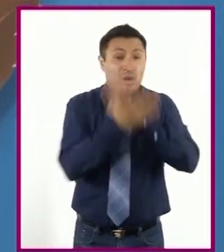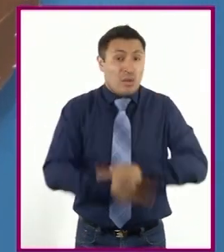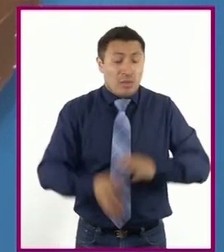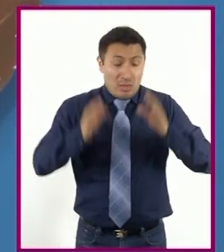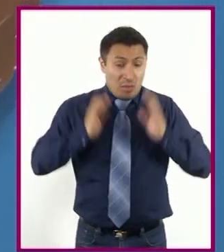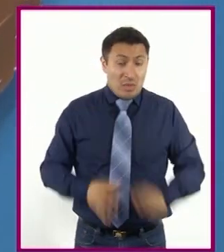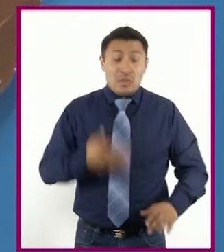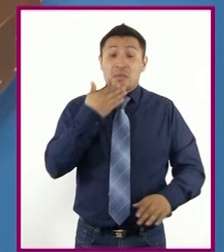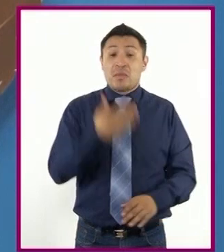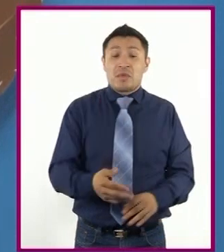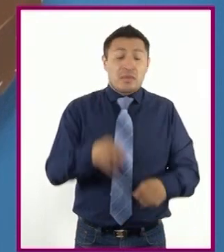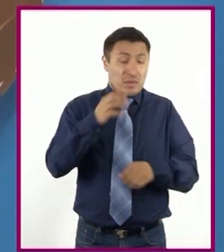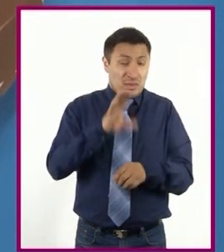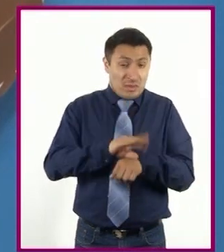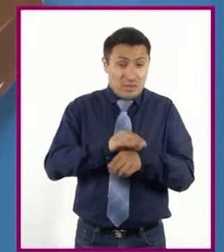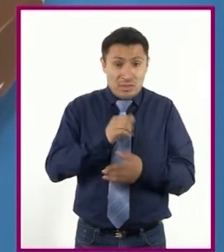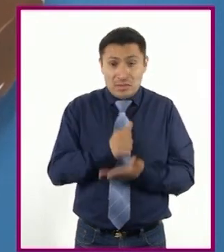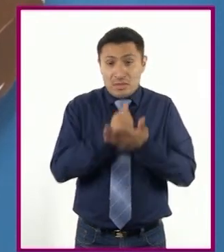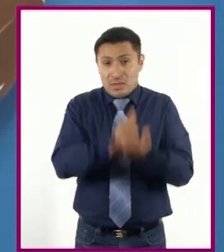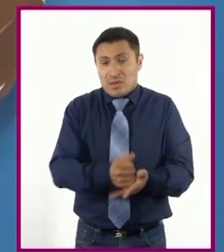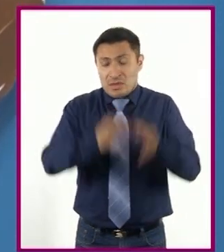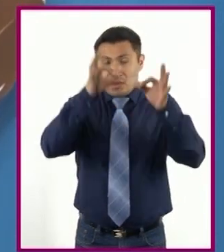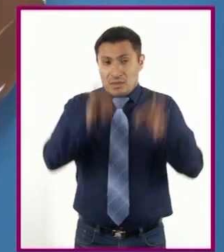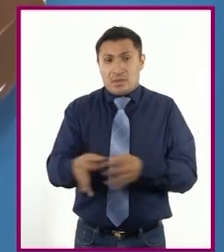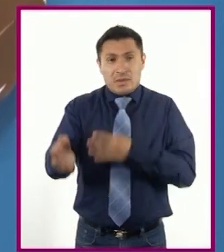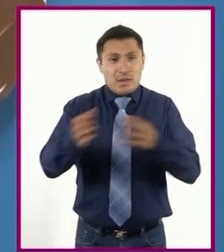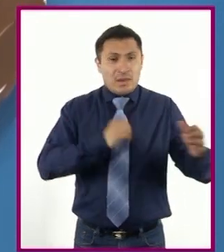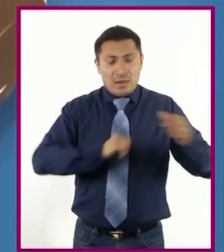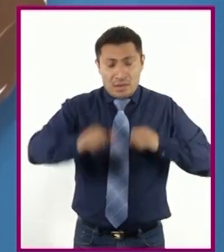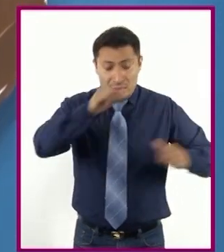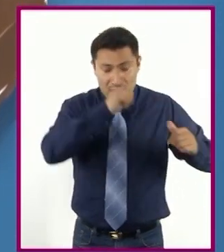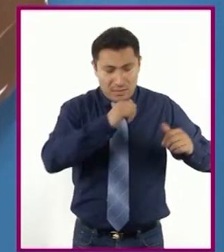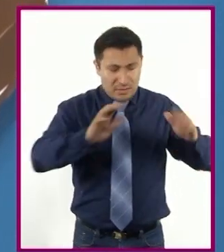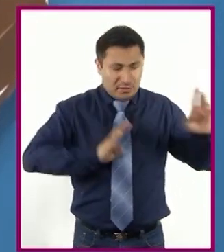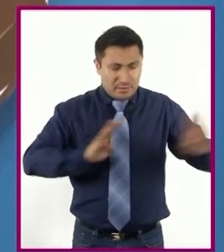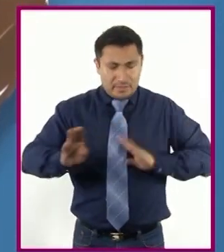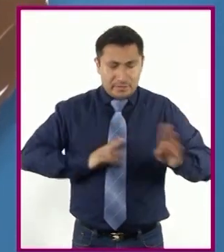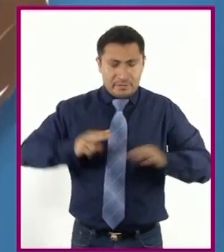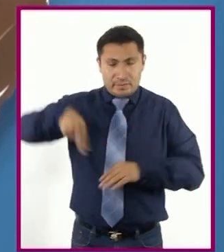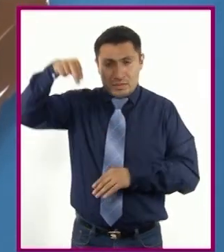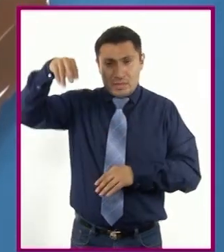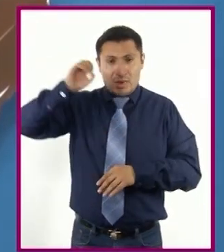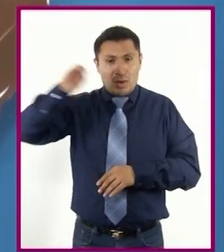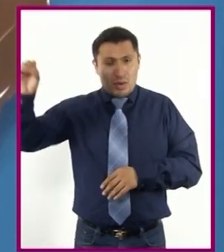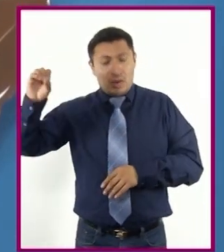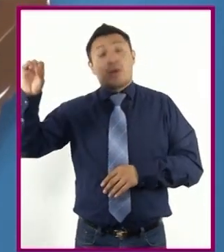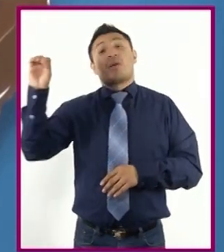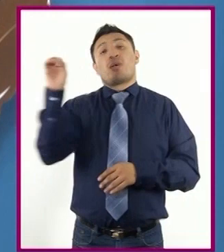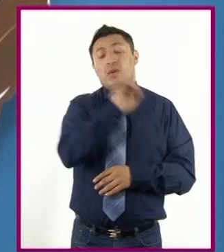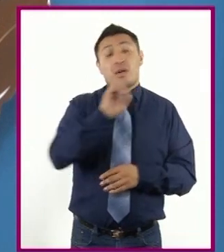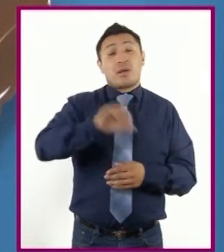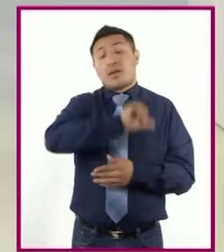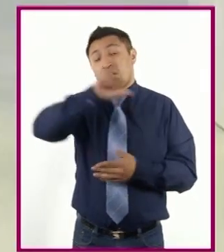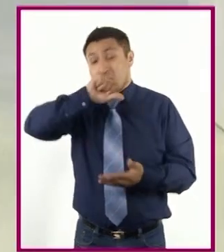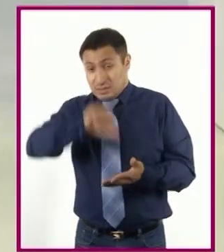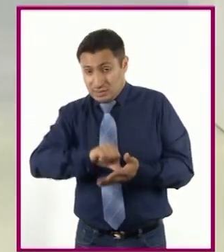regulares, permitiendo que se consolidaran los ejércitos del norte, de oriente, de occidente y del